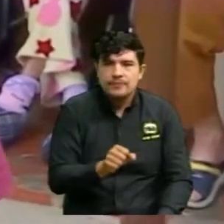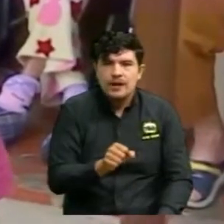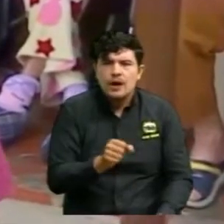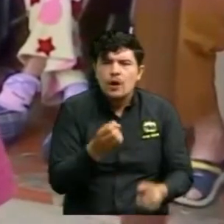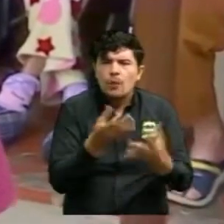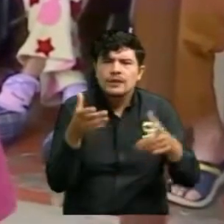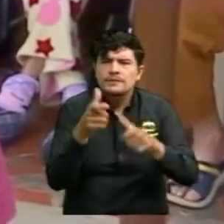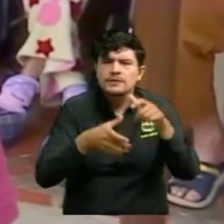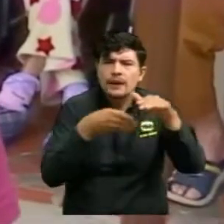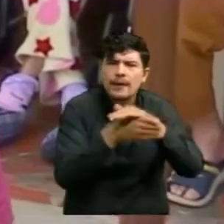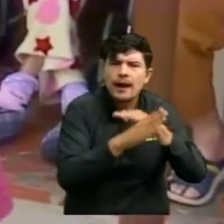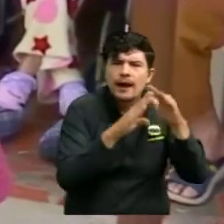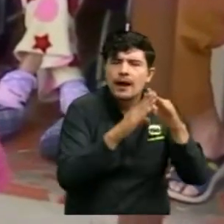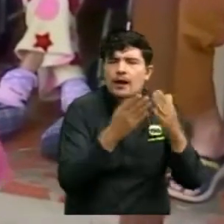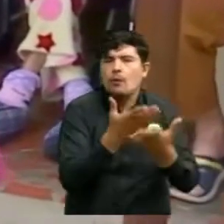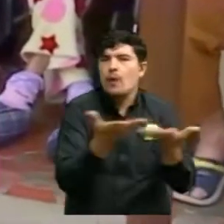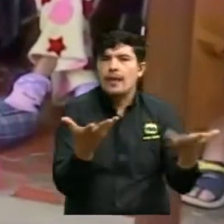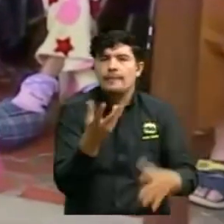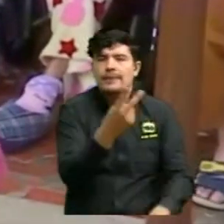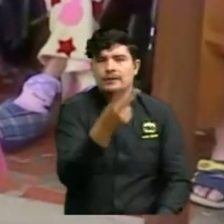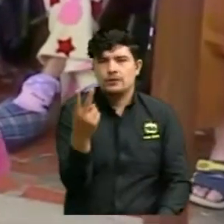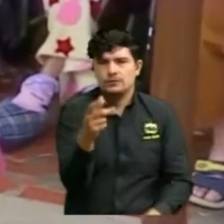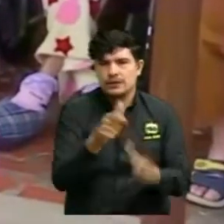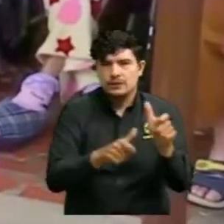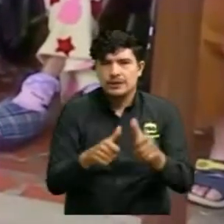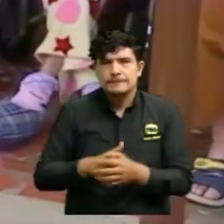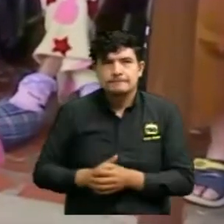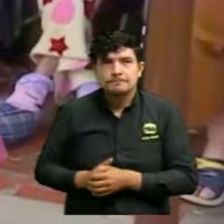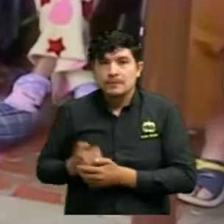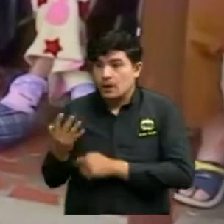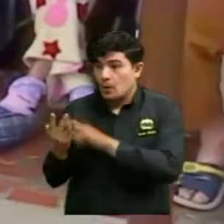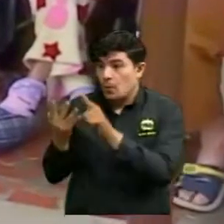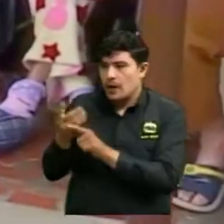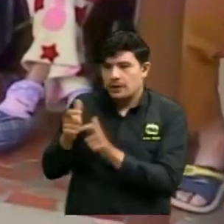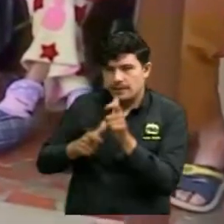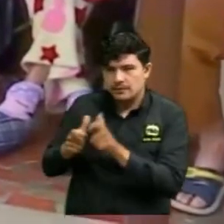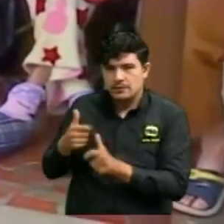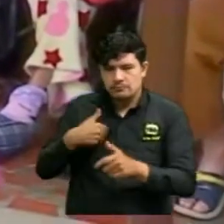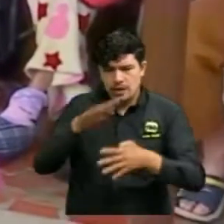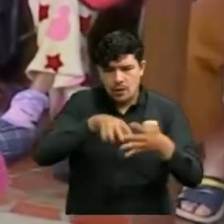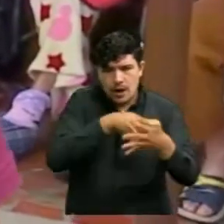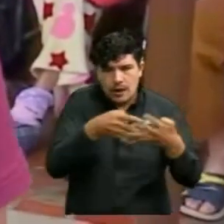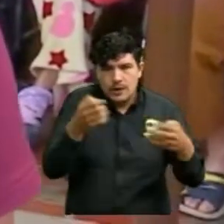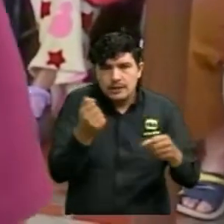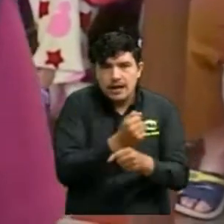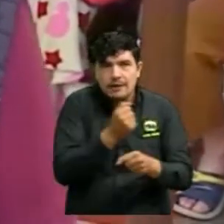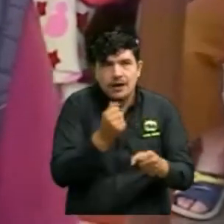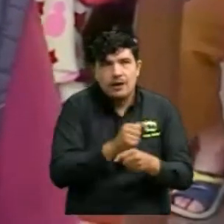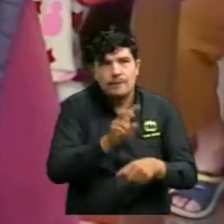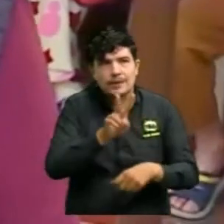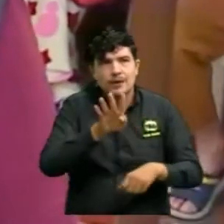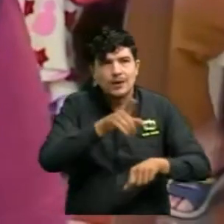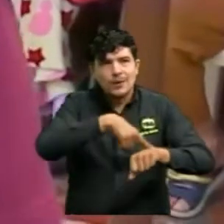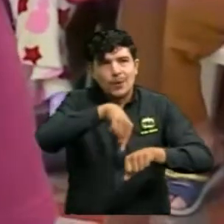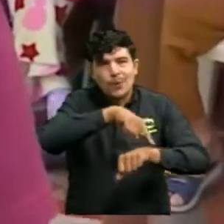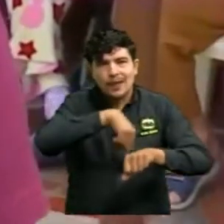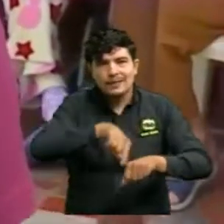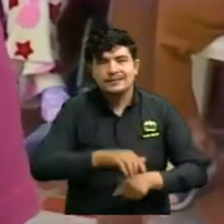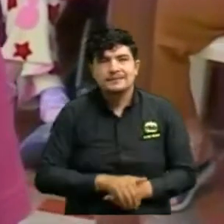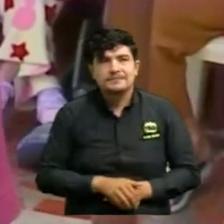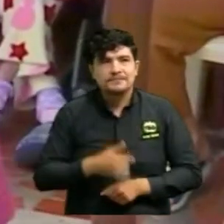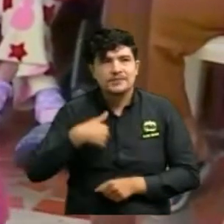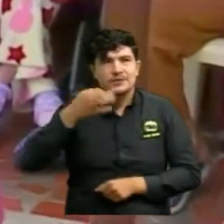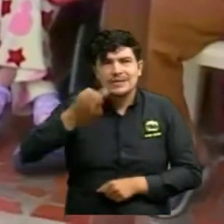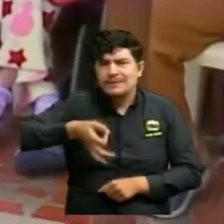trabajan cuatro compañeras más conmigo en mi horario de trabajo pues prácticamente unas 24 horas del día tengo que